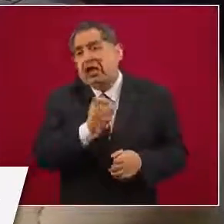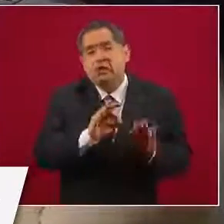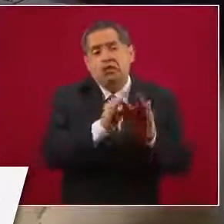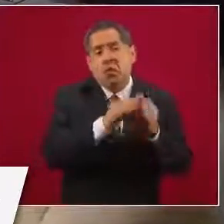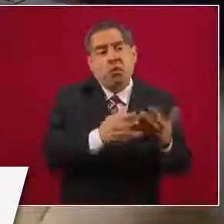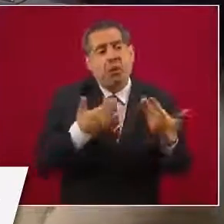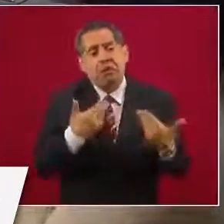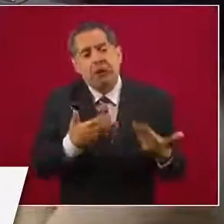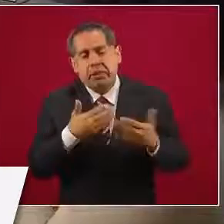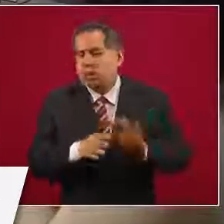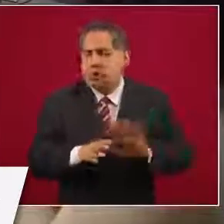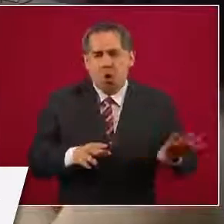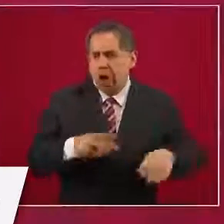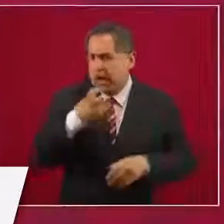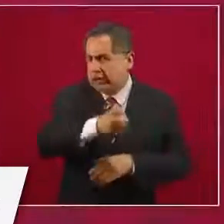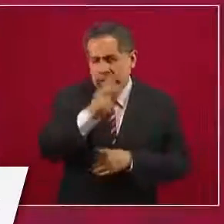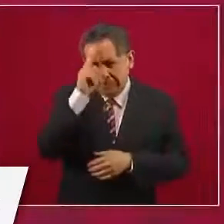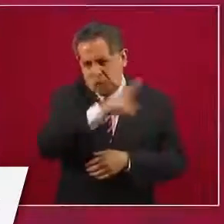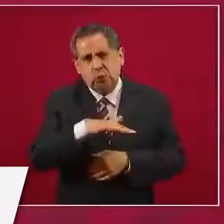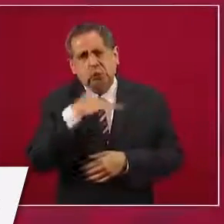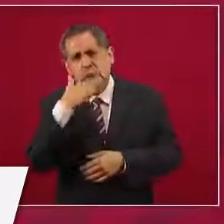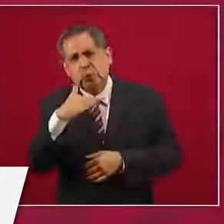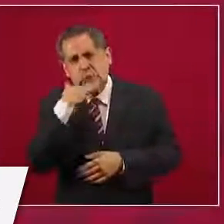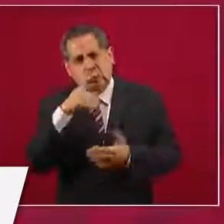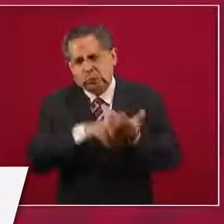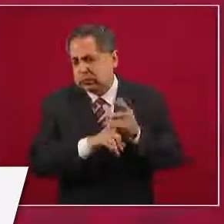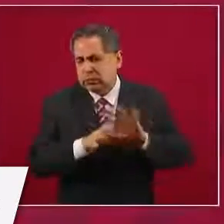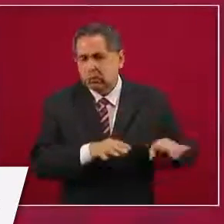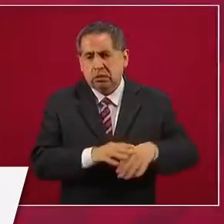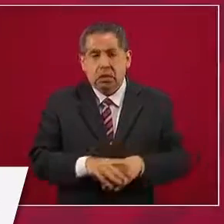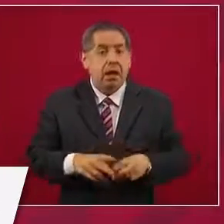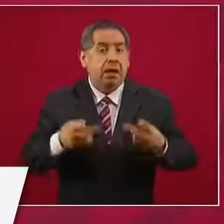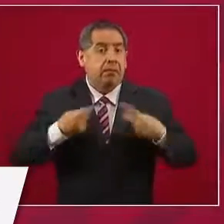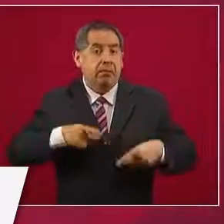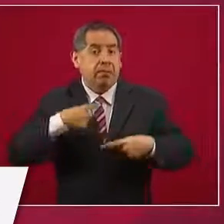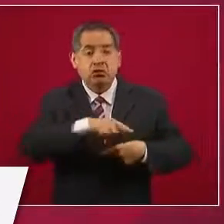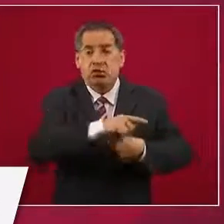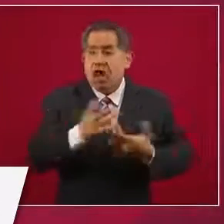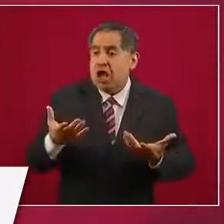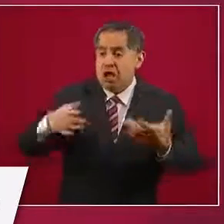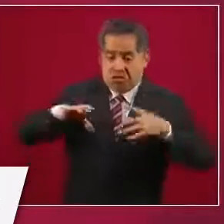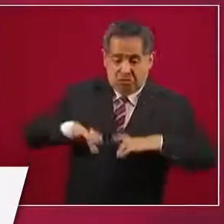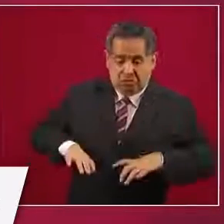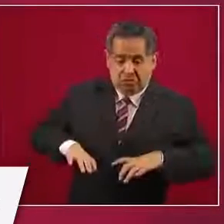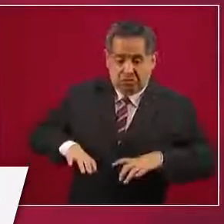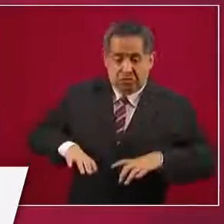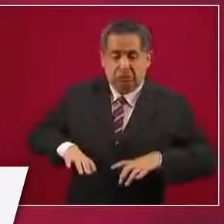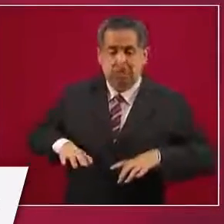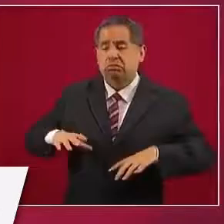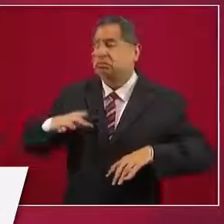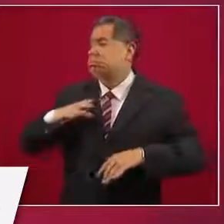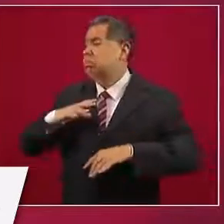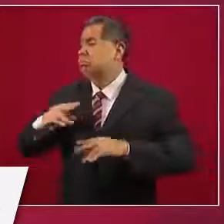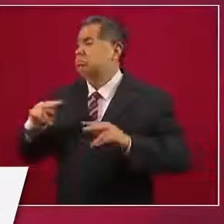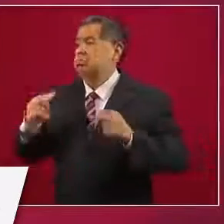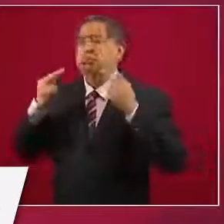y era el peor de los males, que los que robaban ni siquiera perdían su respetabilidad.